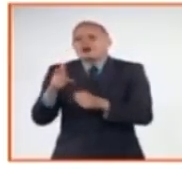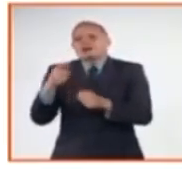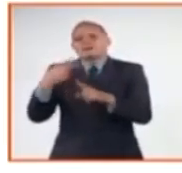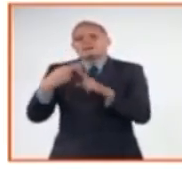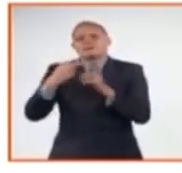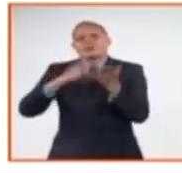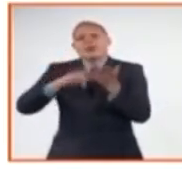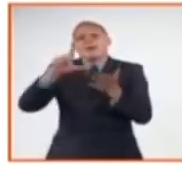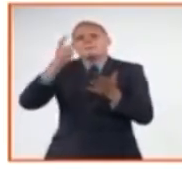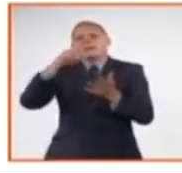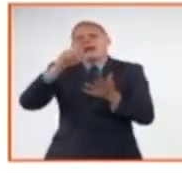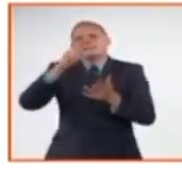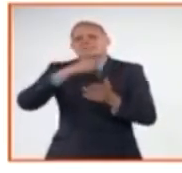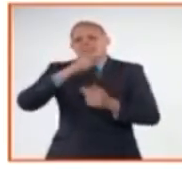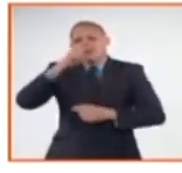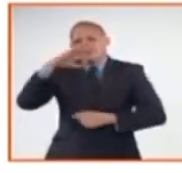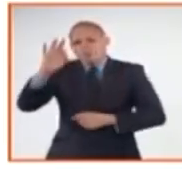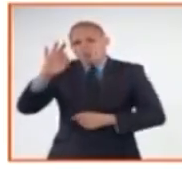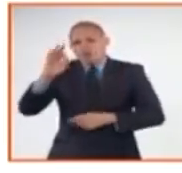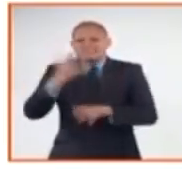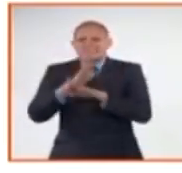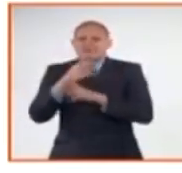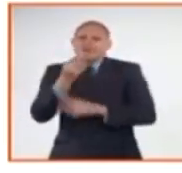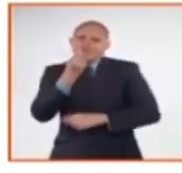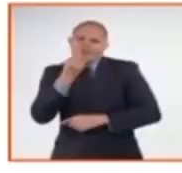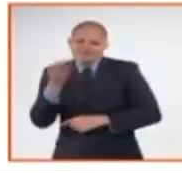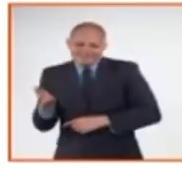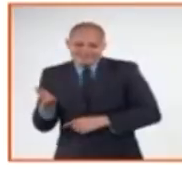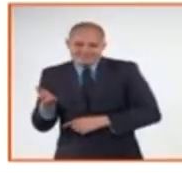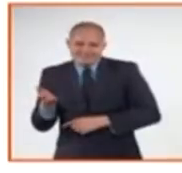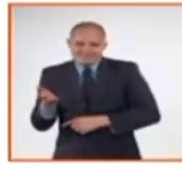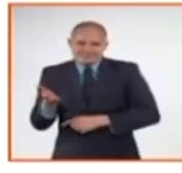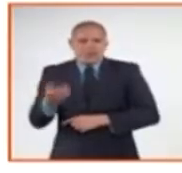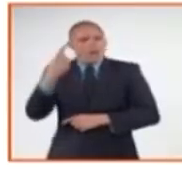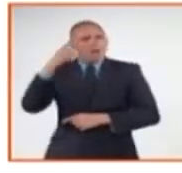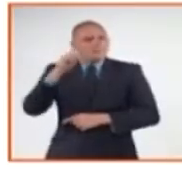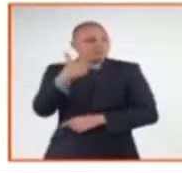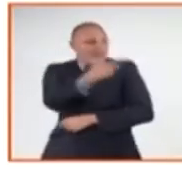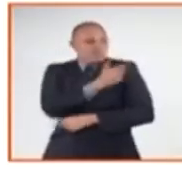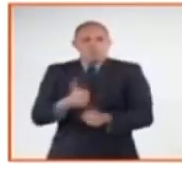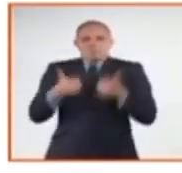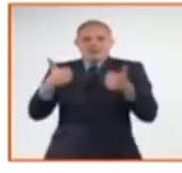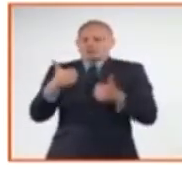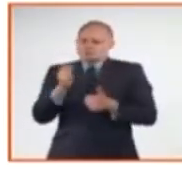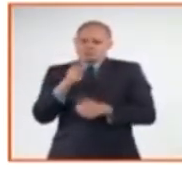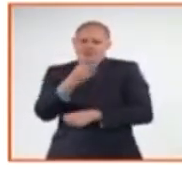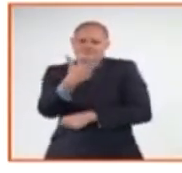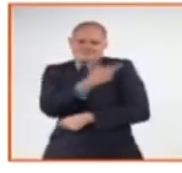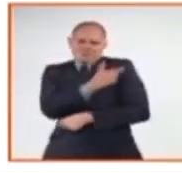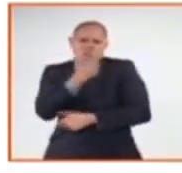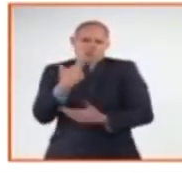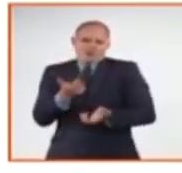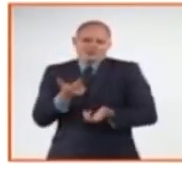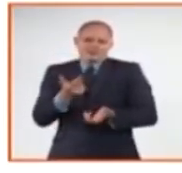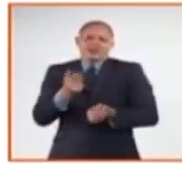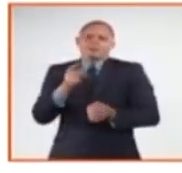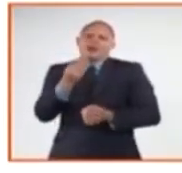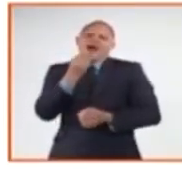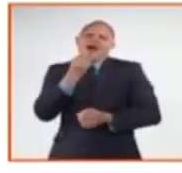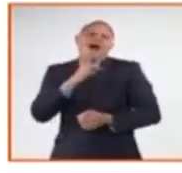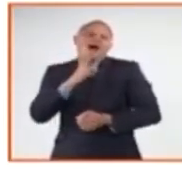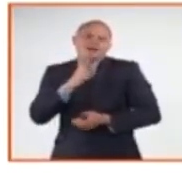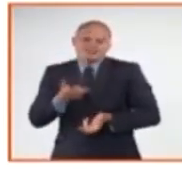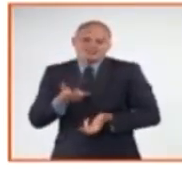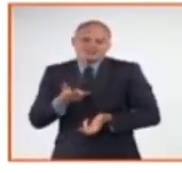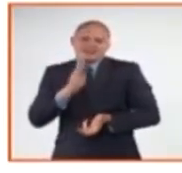las líneas a la parte inferior de la lámina es ya cuando la vacuna se mueve a la vida real o sea a vacunar